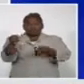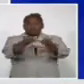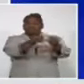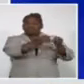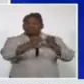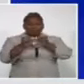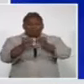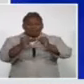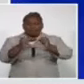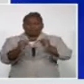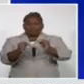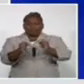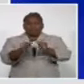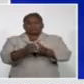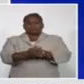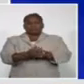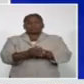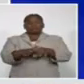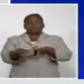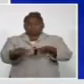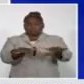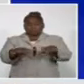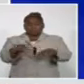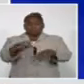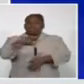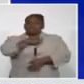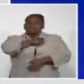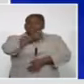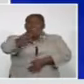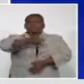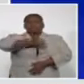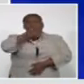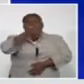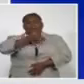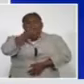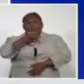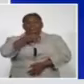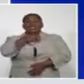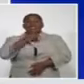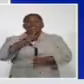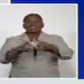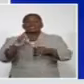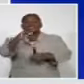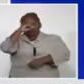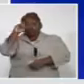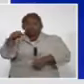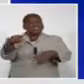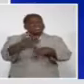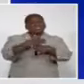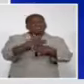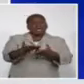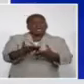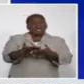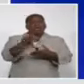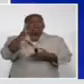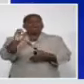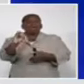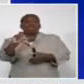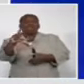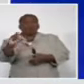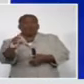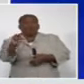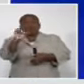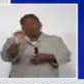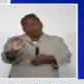reiterar lo que he explicado otras veces. Eventos activos es cuando un foco o la aparición de un número de